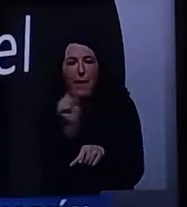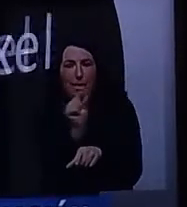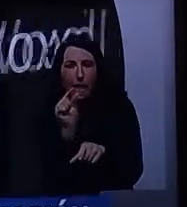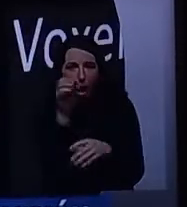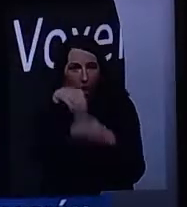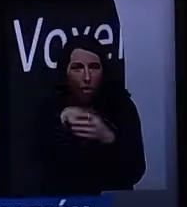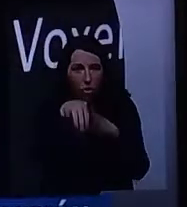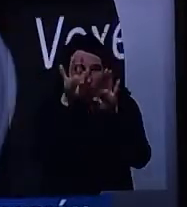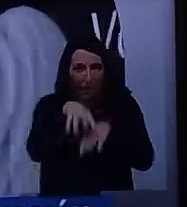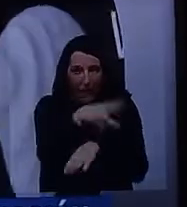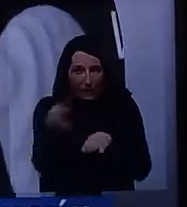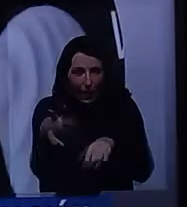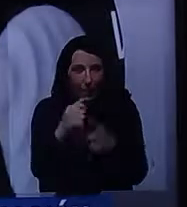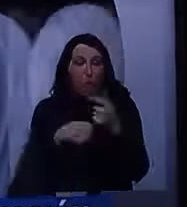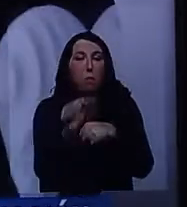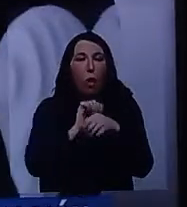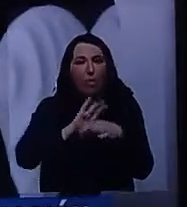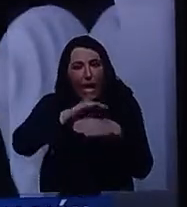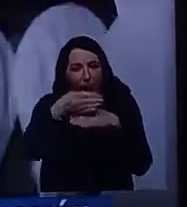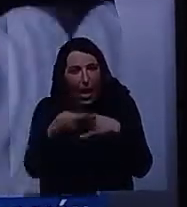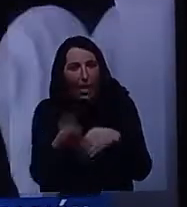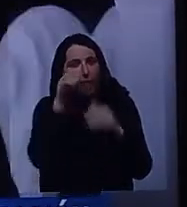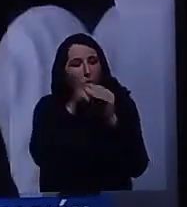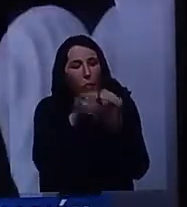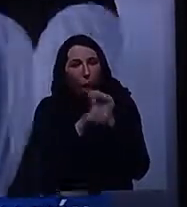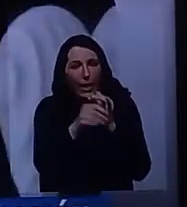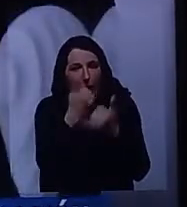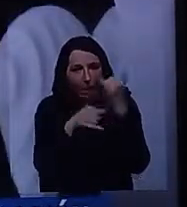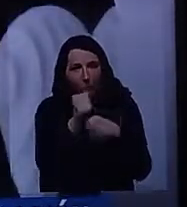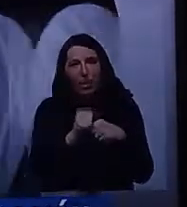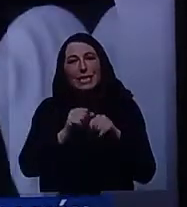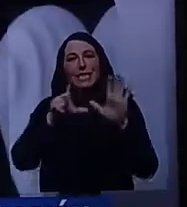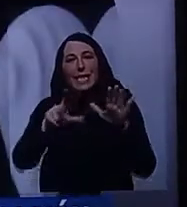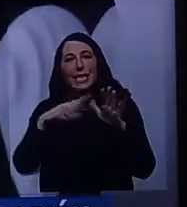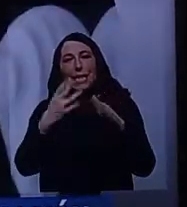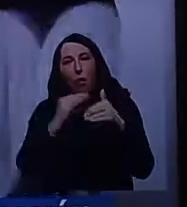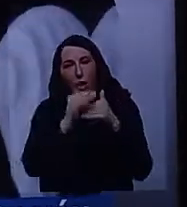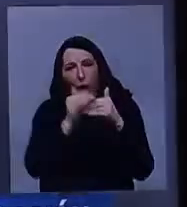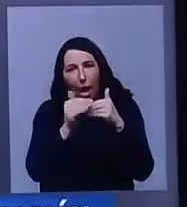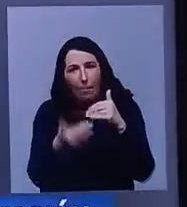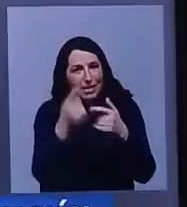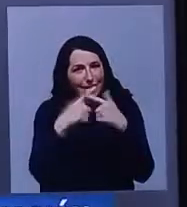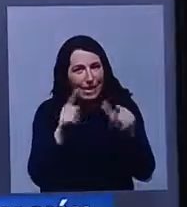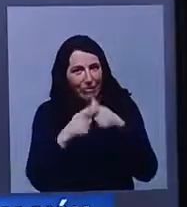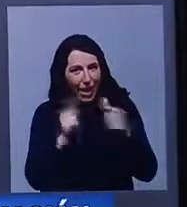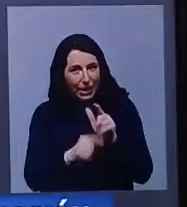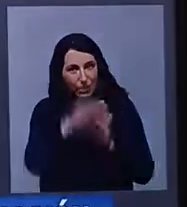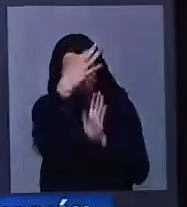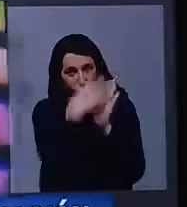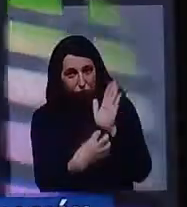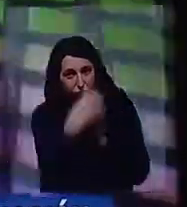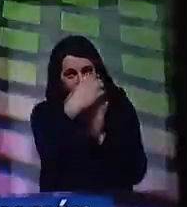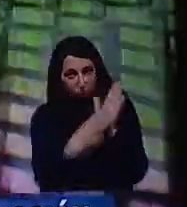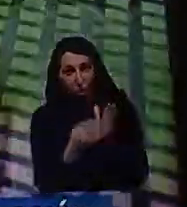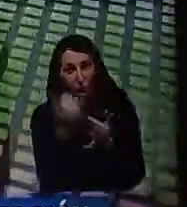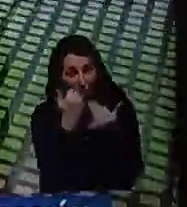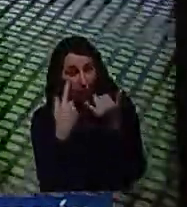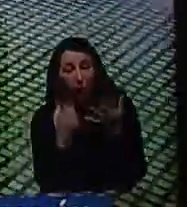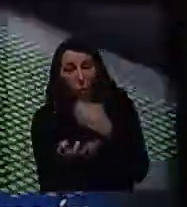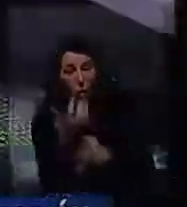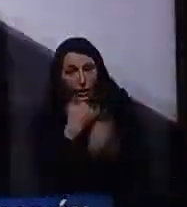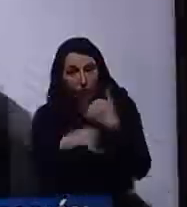pequeños relieves que pueden almacenar datos dentro del cristal en 74 capas distintas. Un algoritmo es capaz de interpretar esos patrones y de